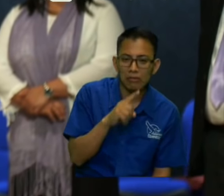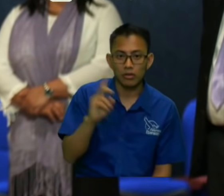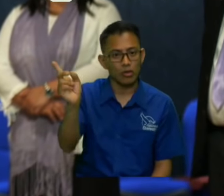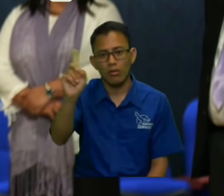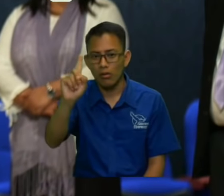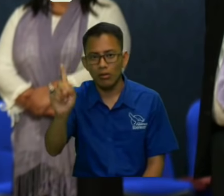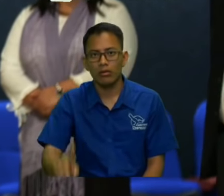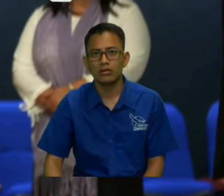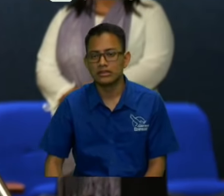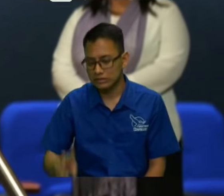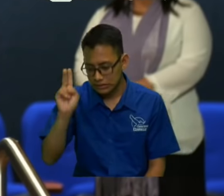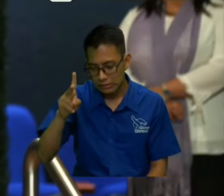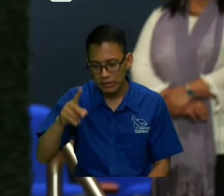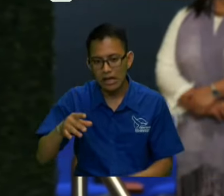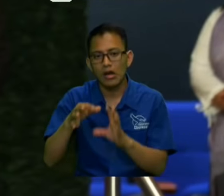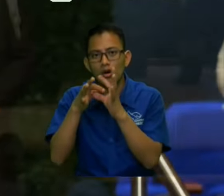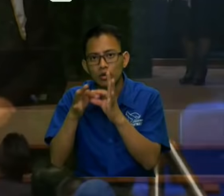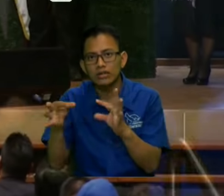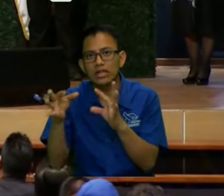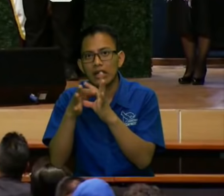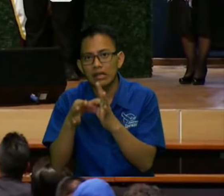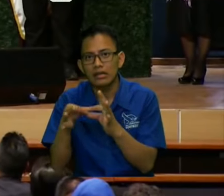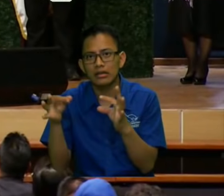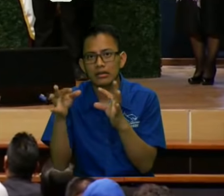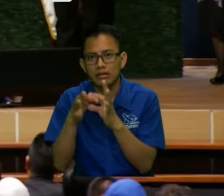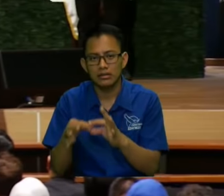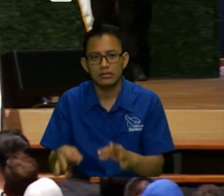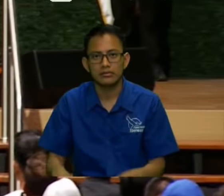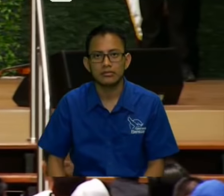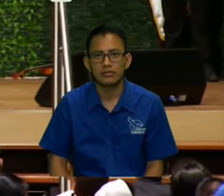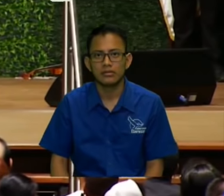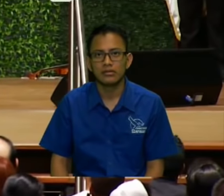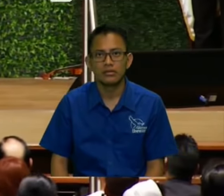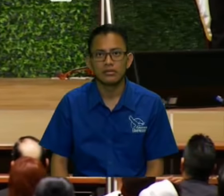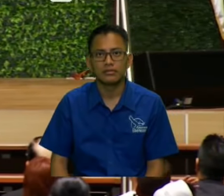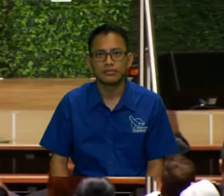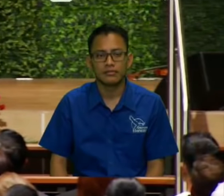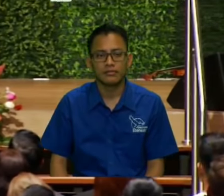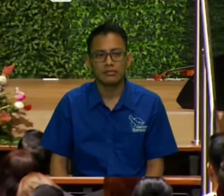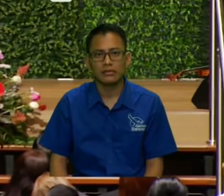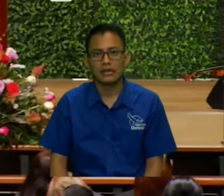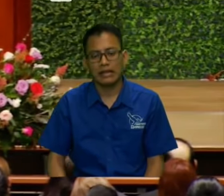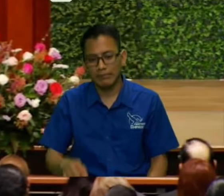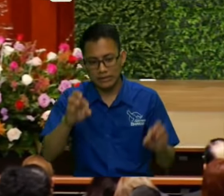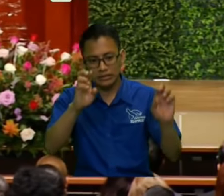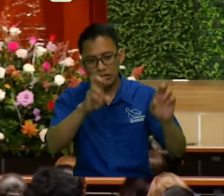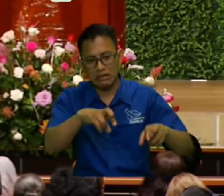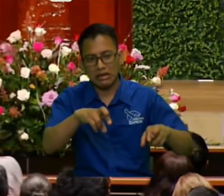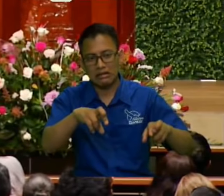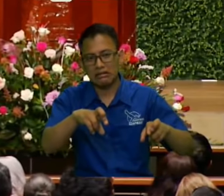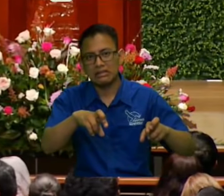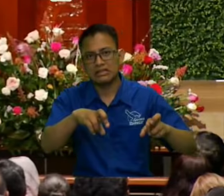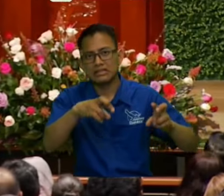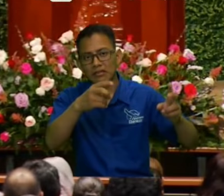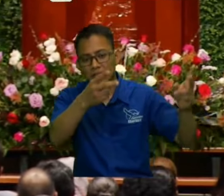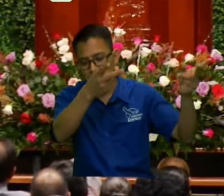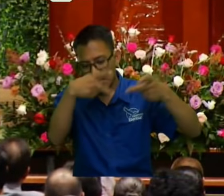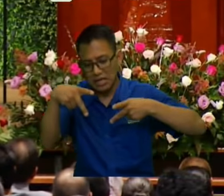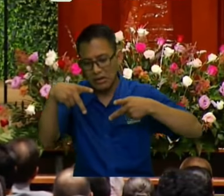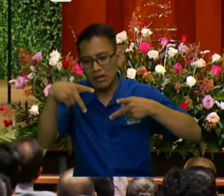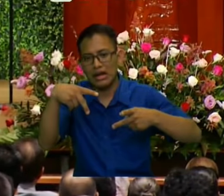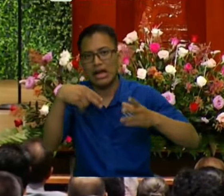Y fíjese que como se entrenó en eso, se le quedan todas las cosas. Un día que vino al retiro, cuando se terminó el retiro, los saqué